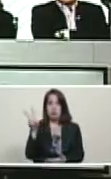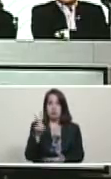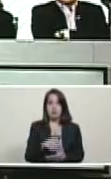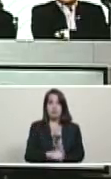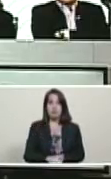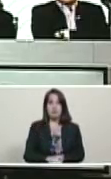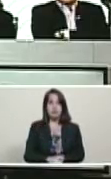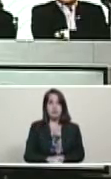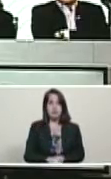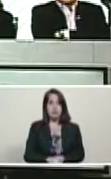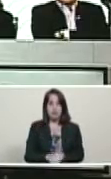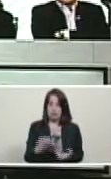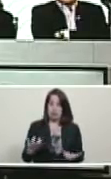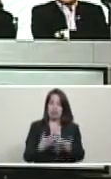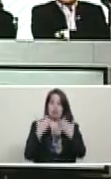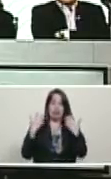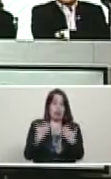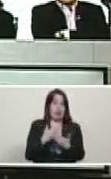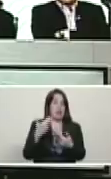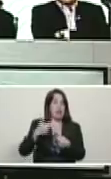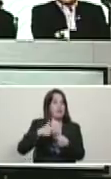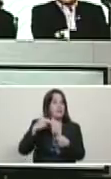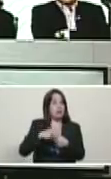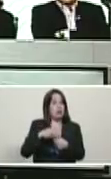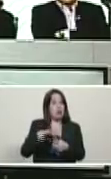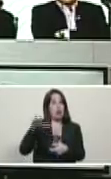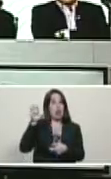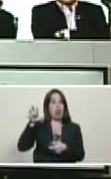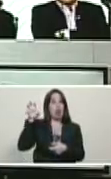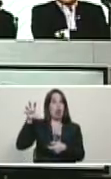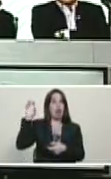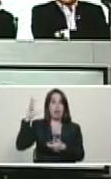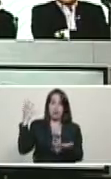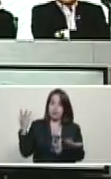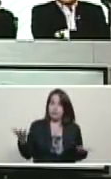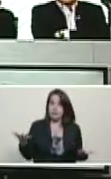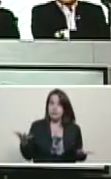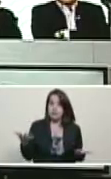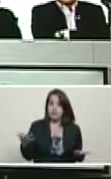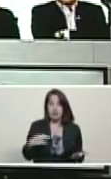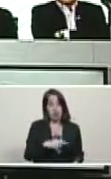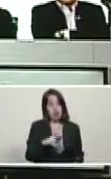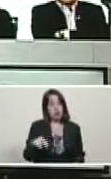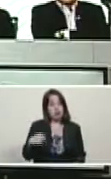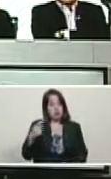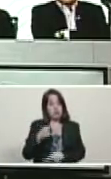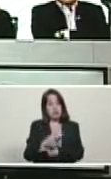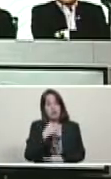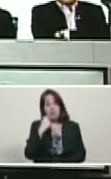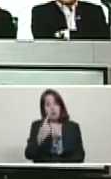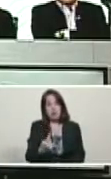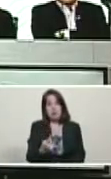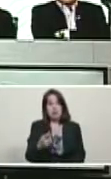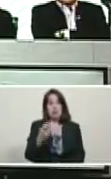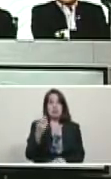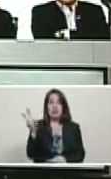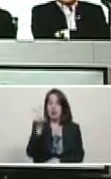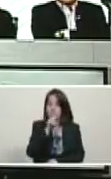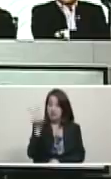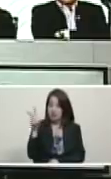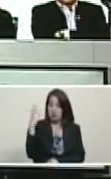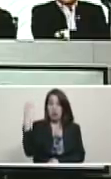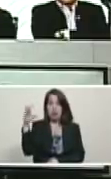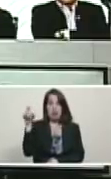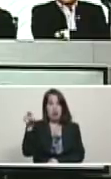en la guerra del petróleo nosotros tenemos que decir desde venezuela y desde colombia el